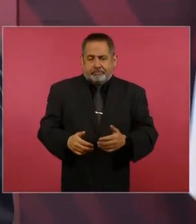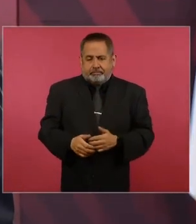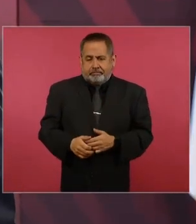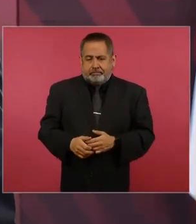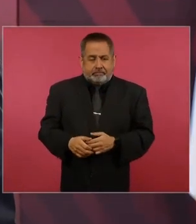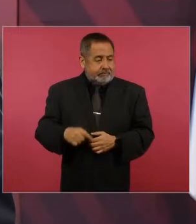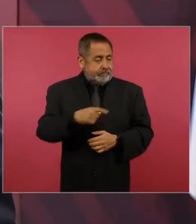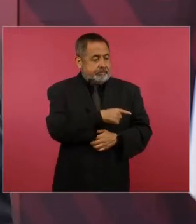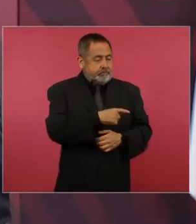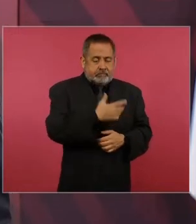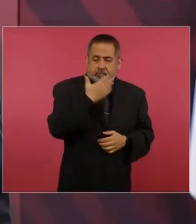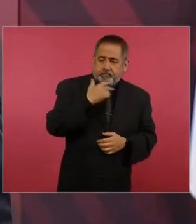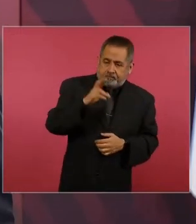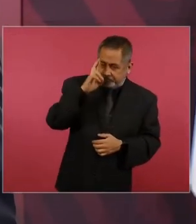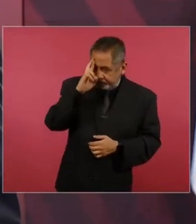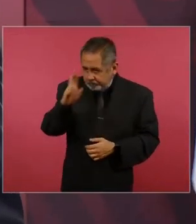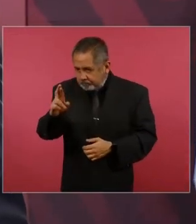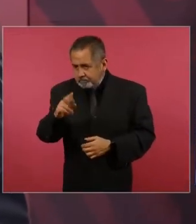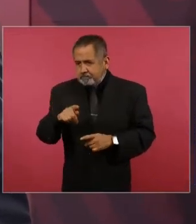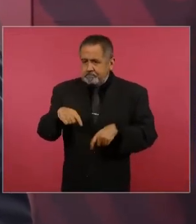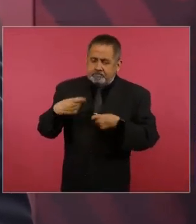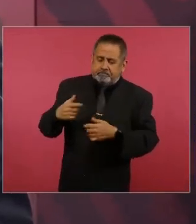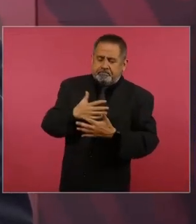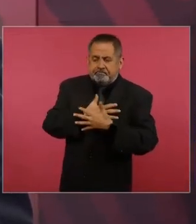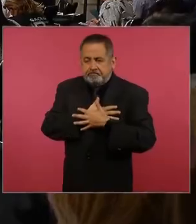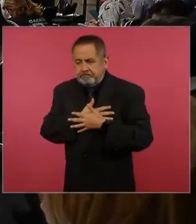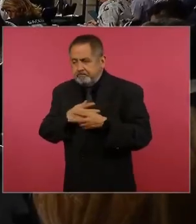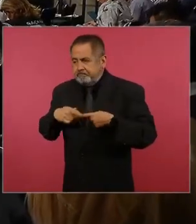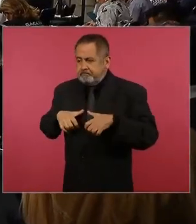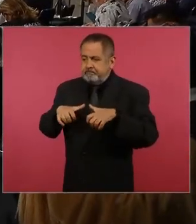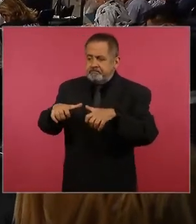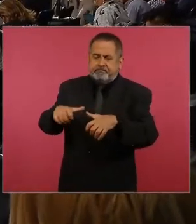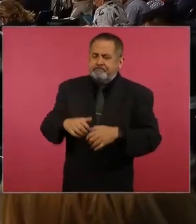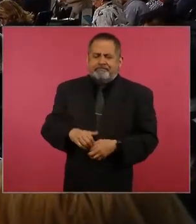No le tienen respeto, ni mucho menos amor al pueblo.